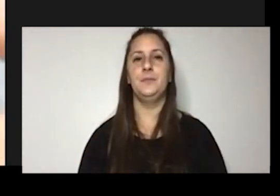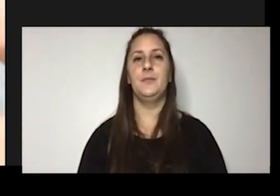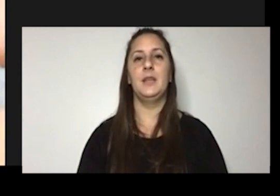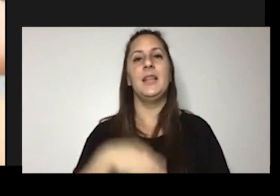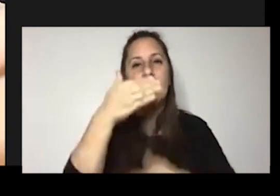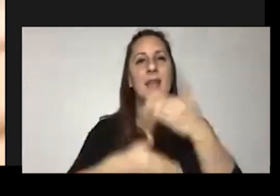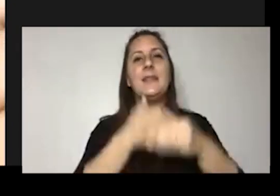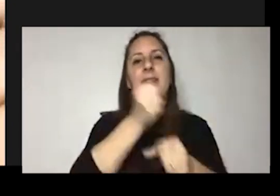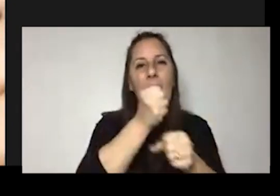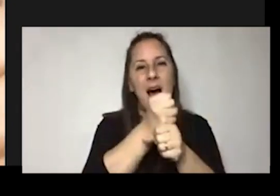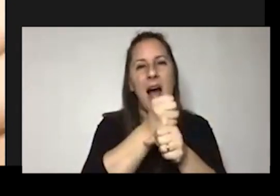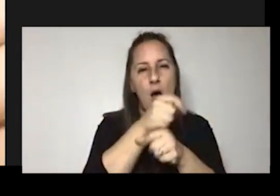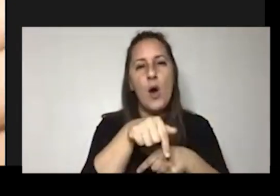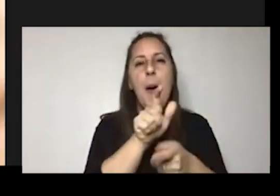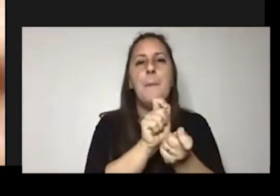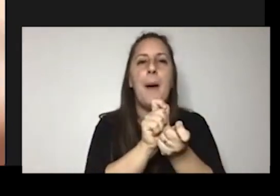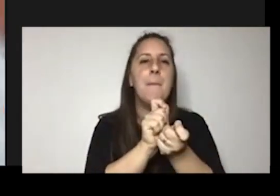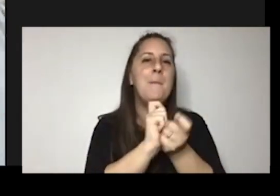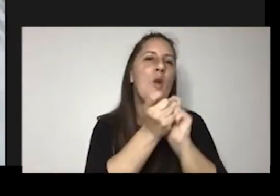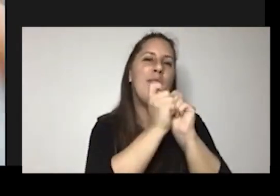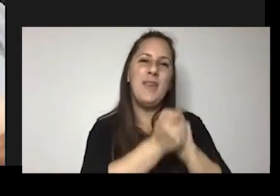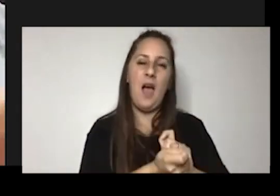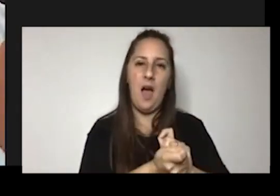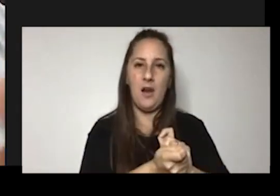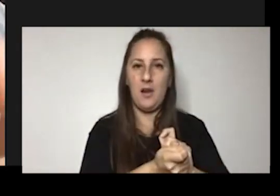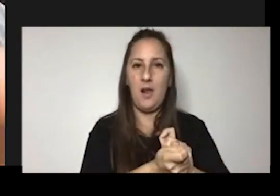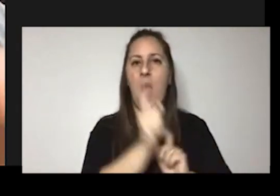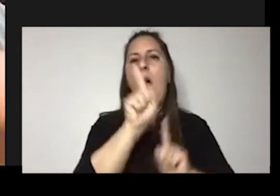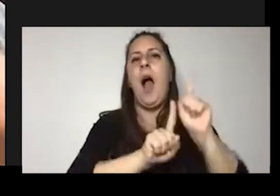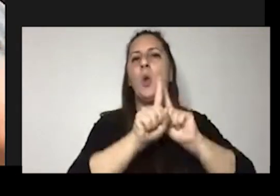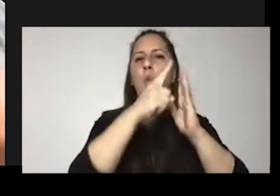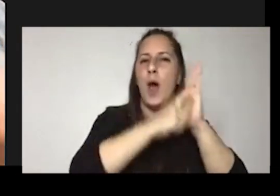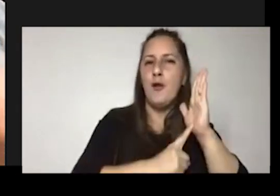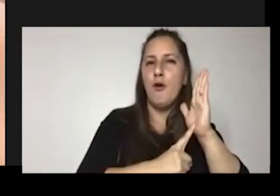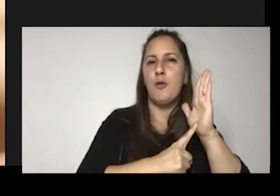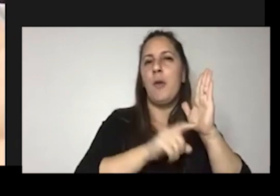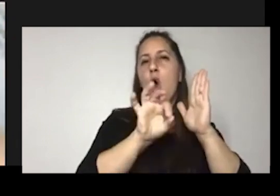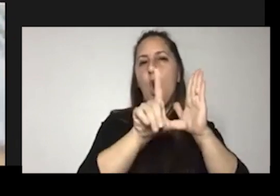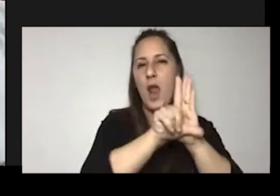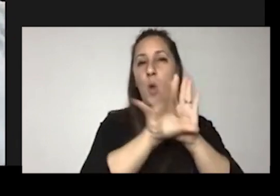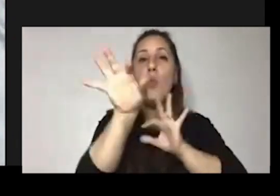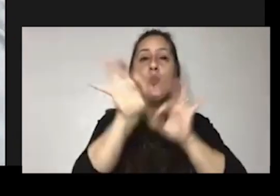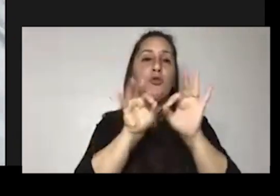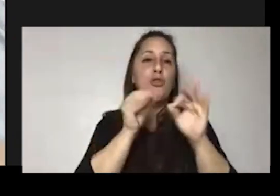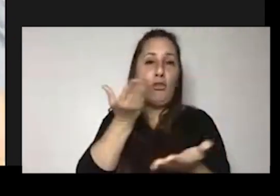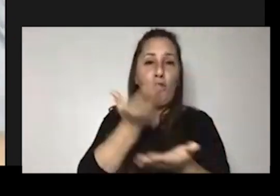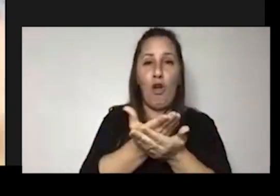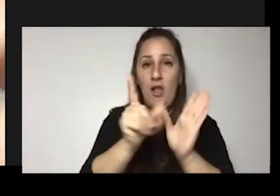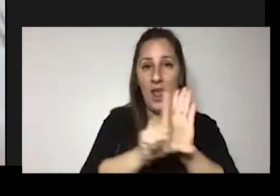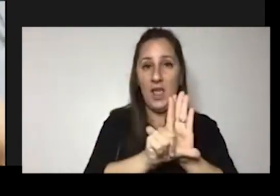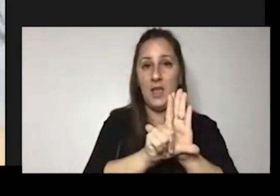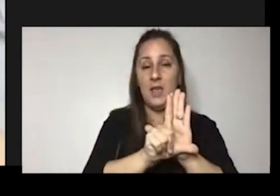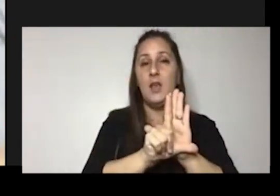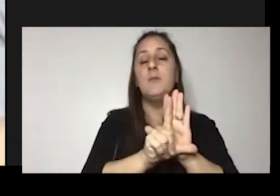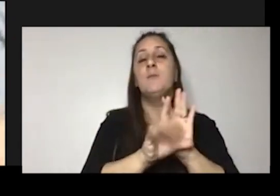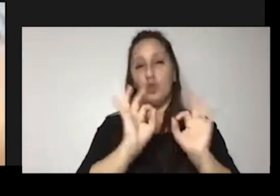modificar algún tipo de norma, algo más estable, una ley, un proyecto de ley, que sé que no tienen la competencia, y que